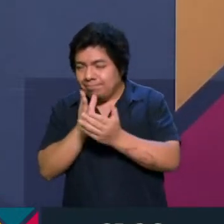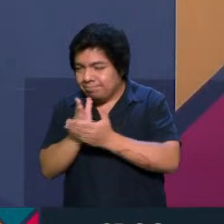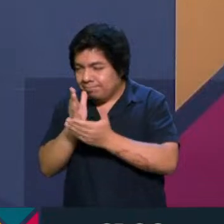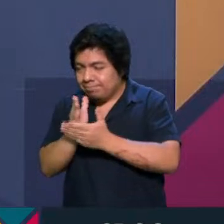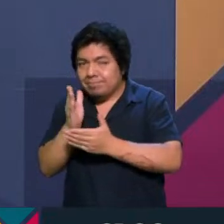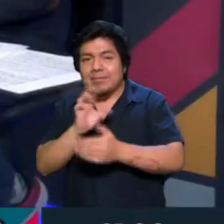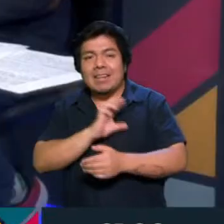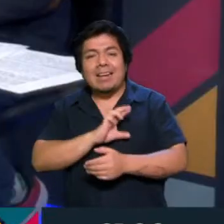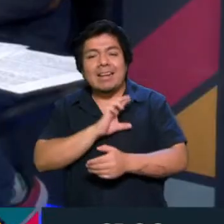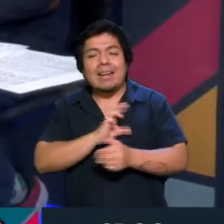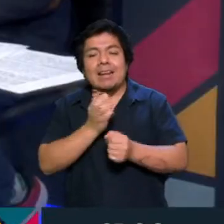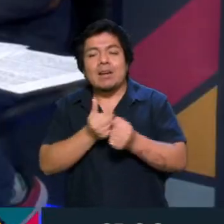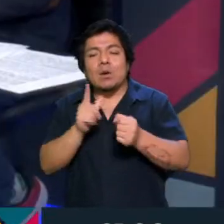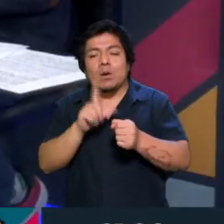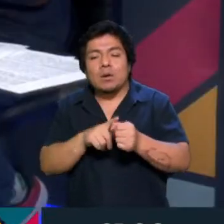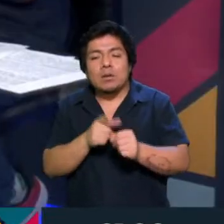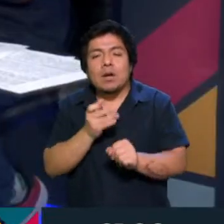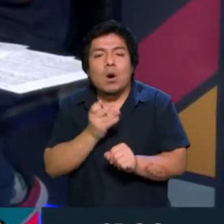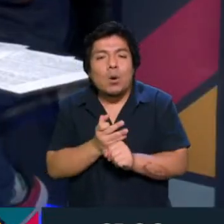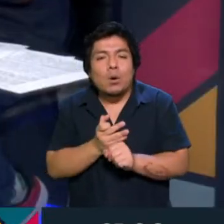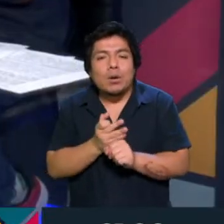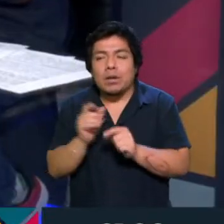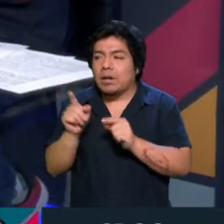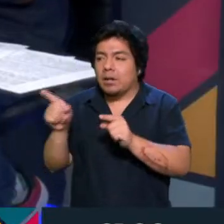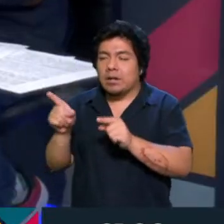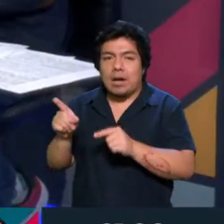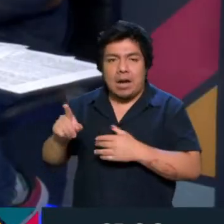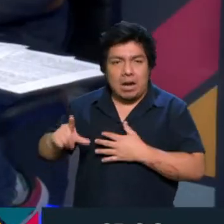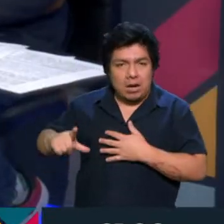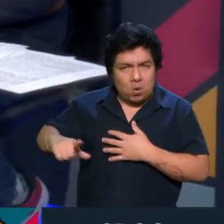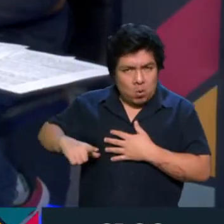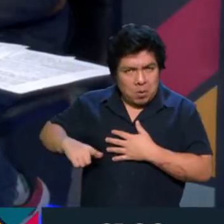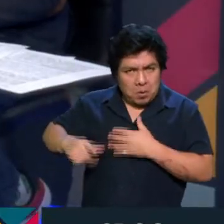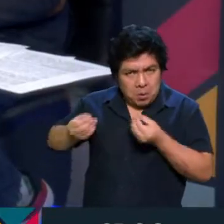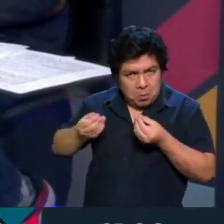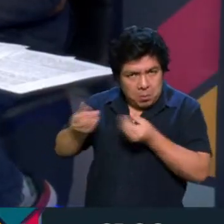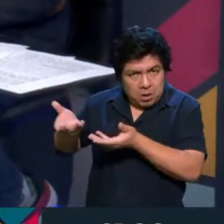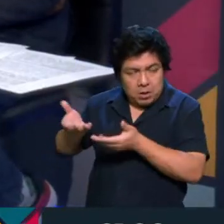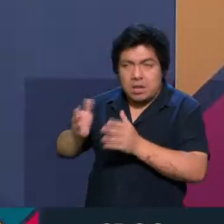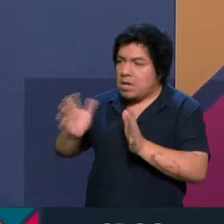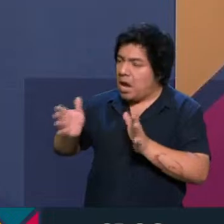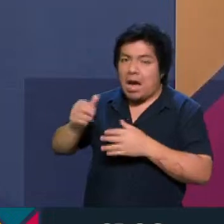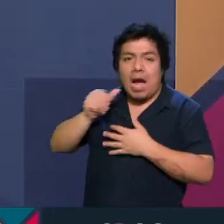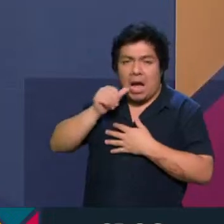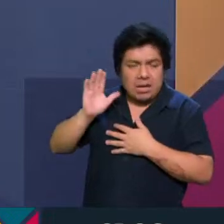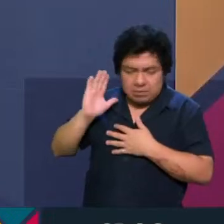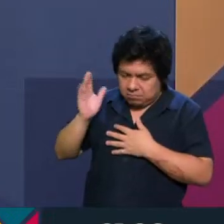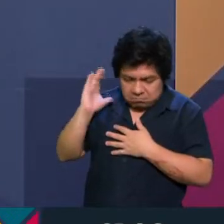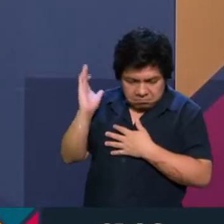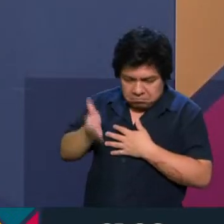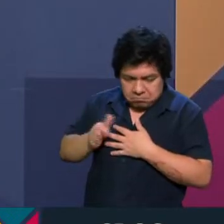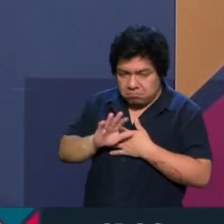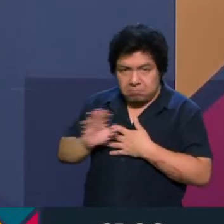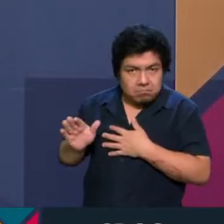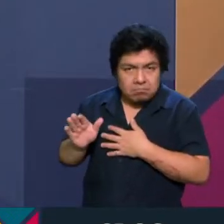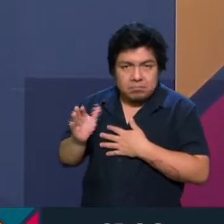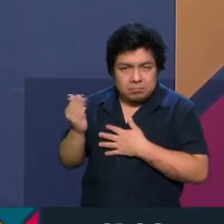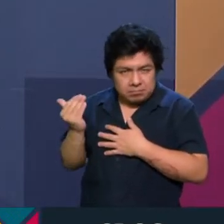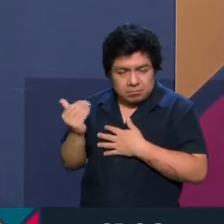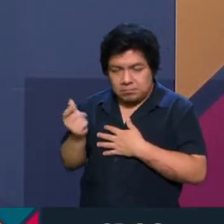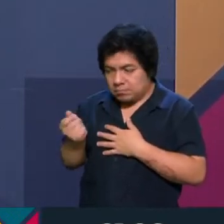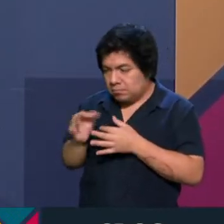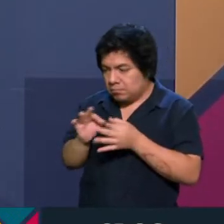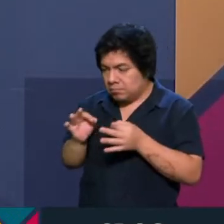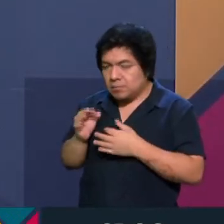social. Entonces, ¿ahorita qué es lo que procede? ¿Se turnó al Ejecutivo? Así es, ya se turna, se aprobó ayer, como tú bien mencionabas hace